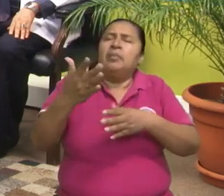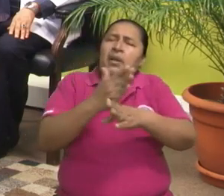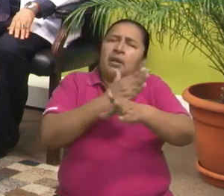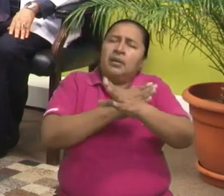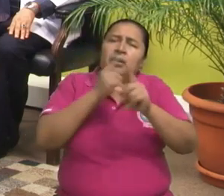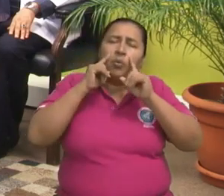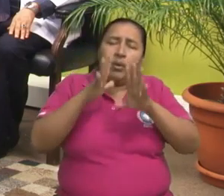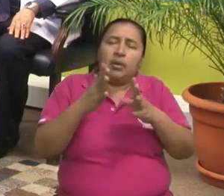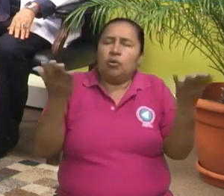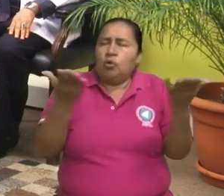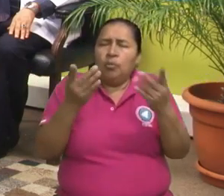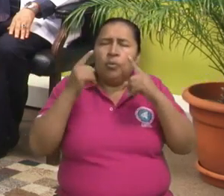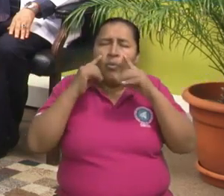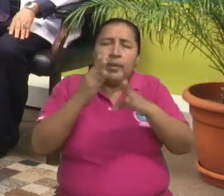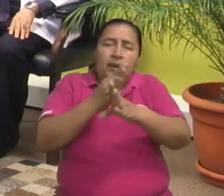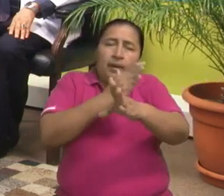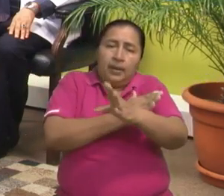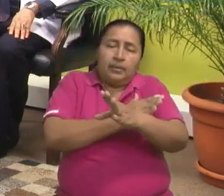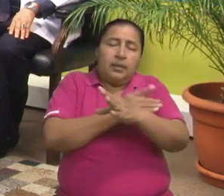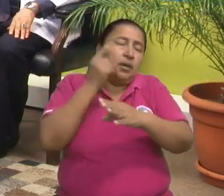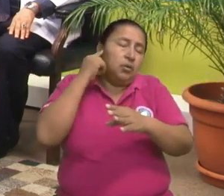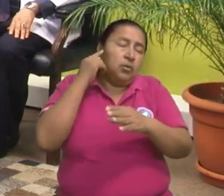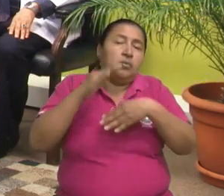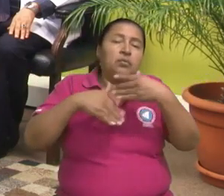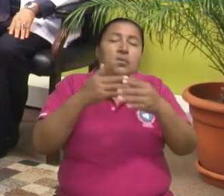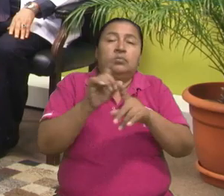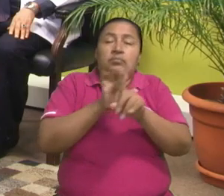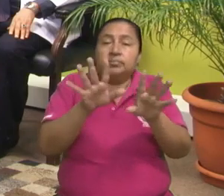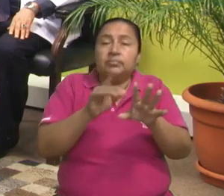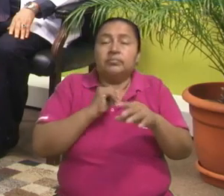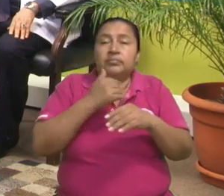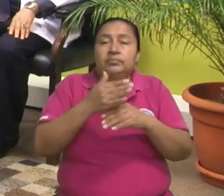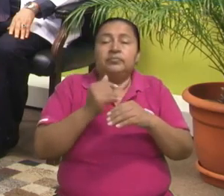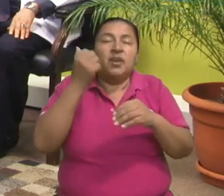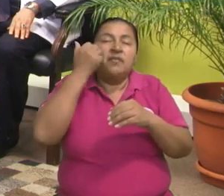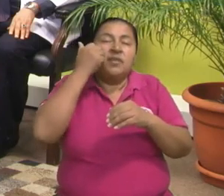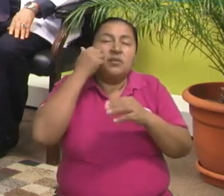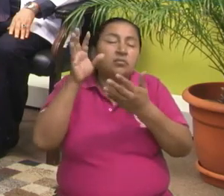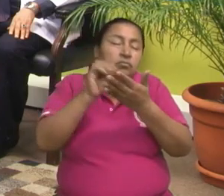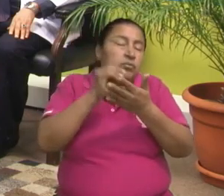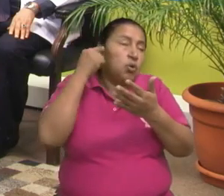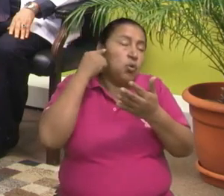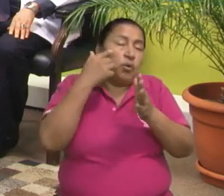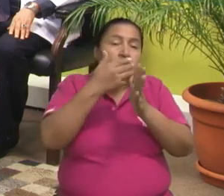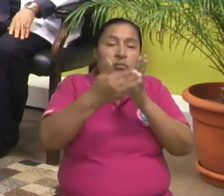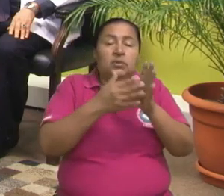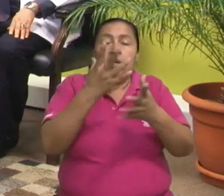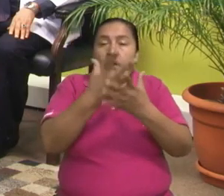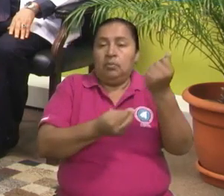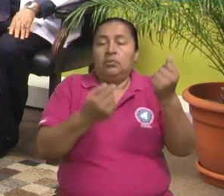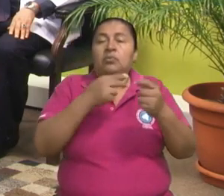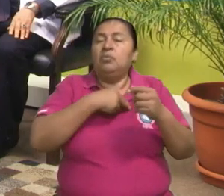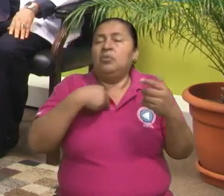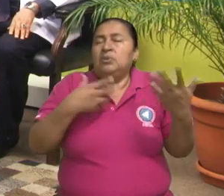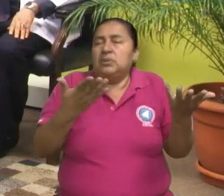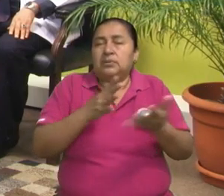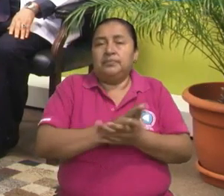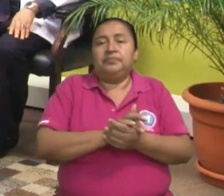cómo podemos prevenir muy rápidamente la infección en el oído tanto medio como externo